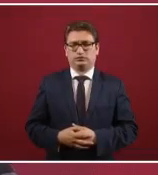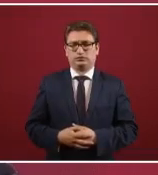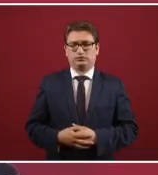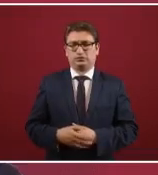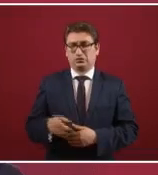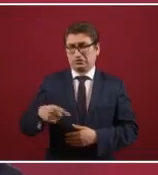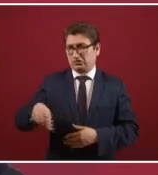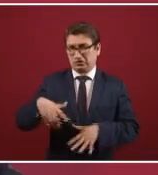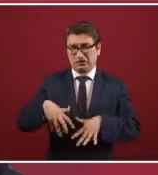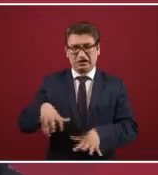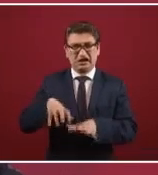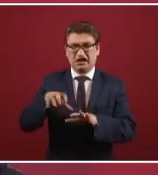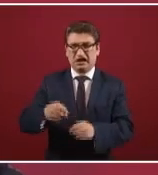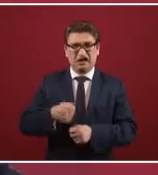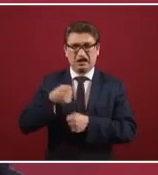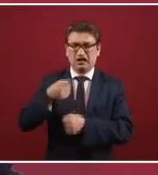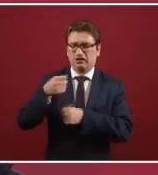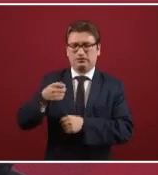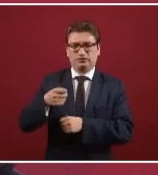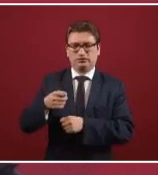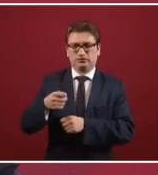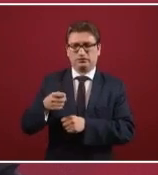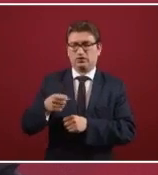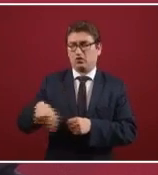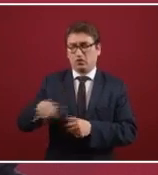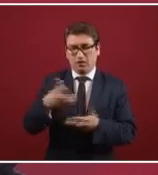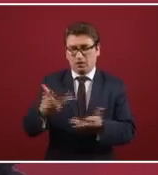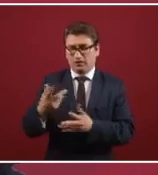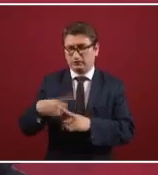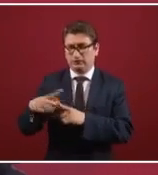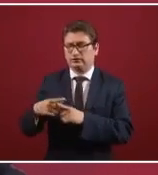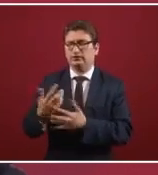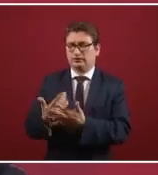tomar otras medidas